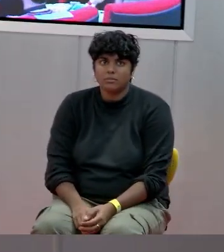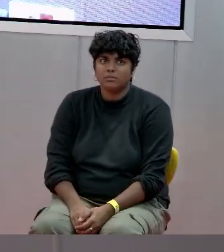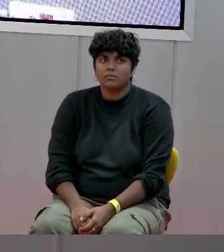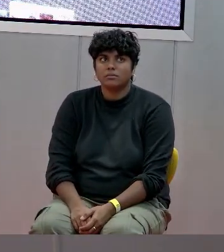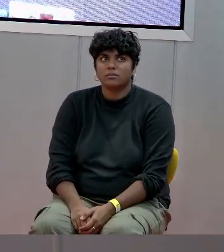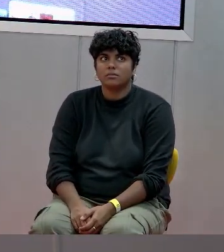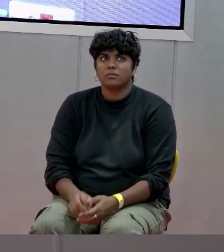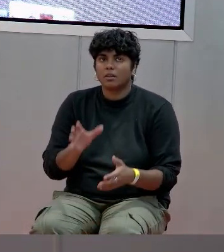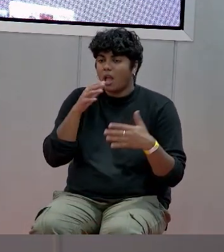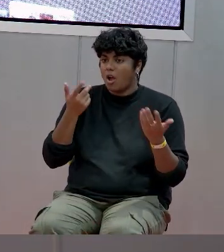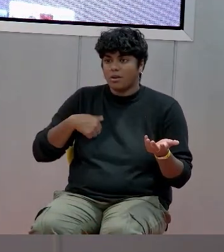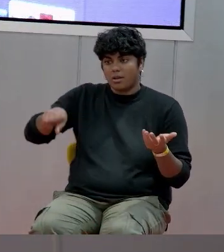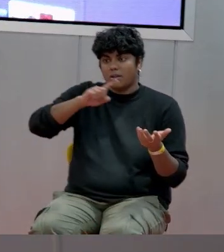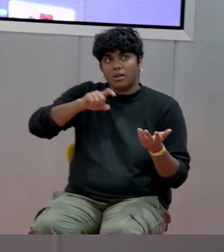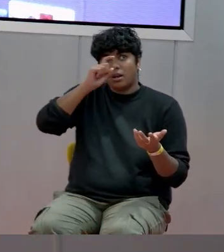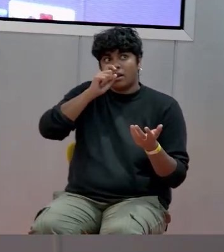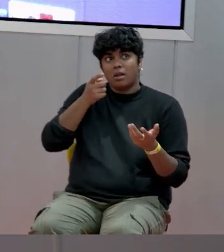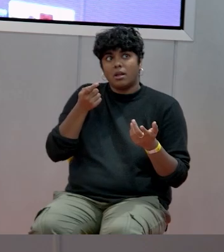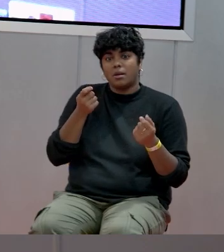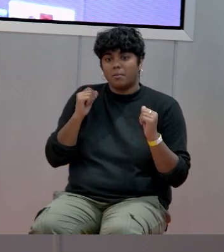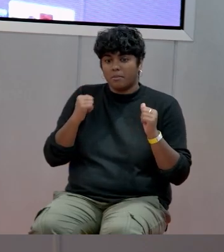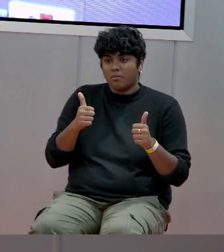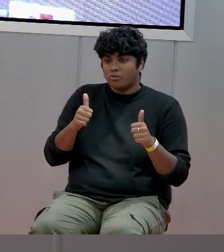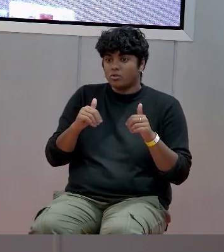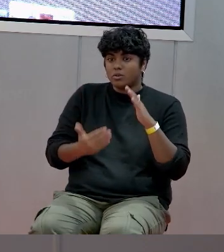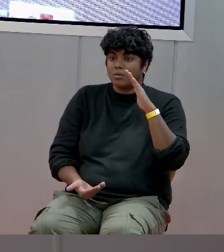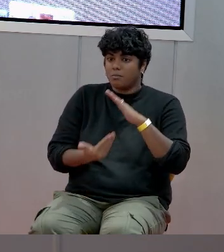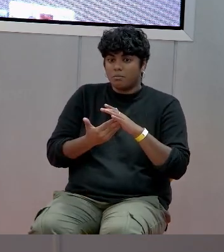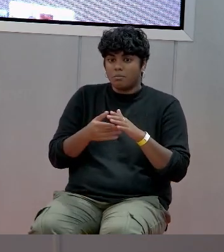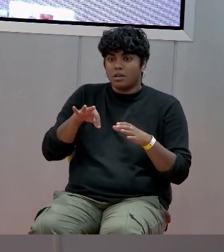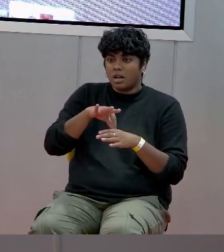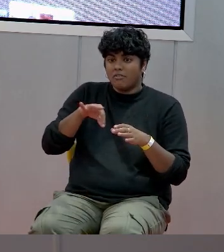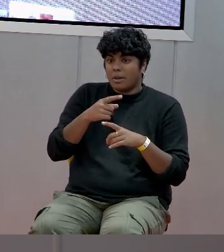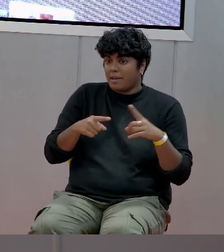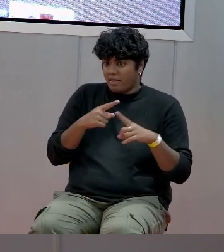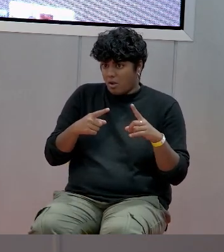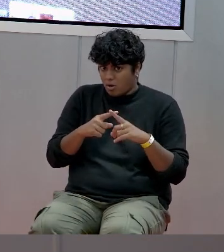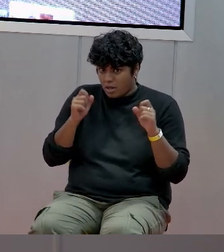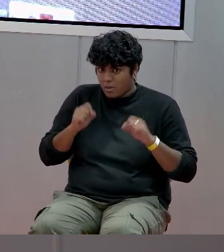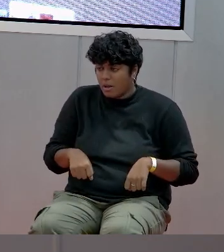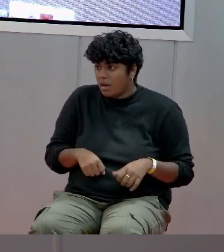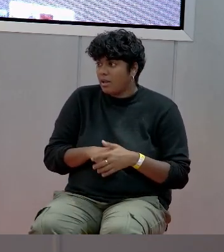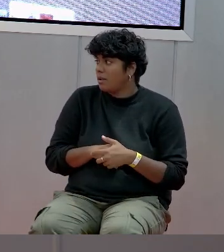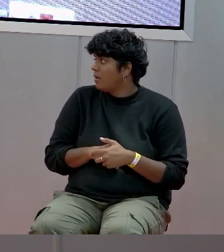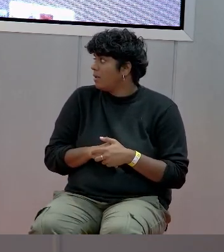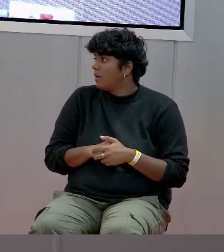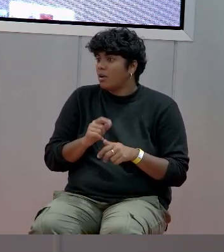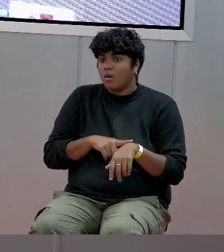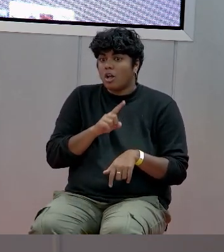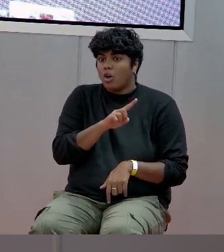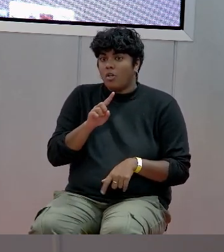Bueno, gracias. Simplemente recordaros que vamos a hacer una pequeña pausa ahora para el café de media hora. Pues son